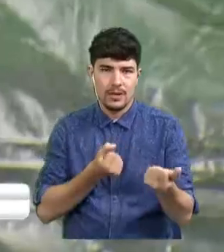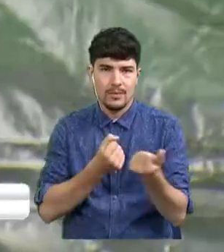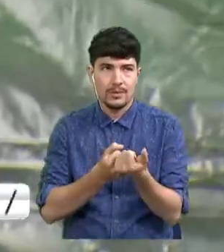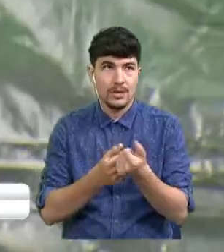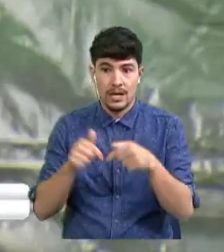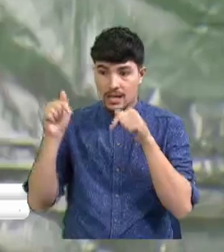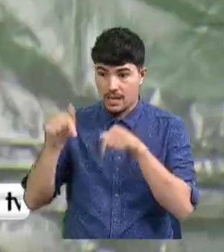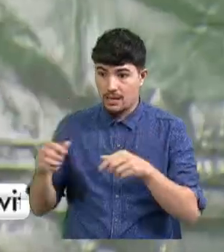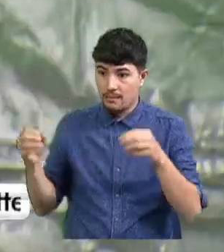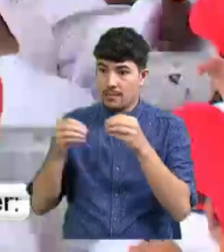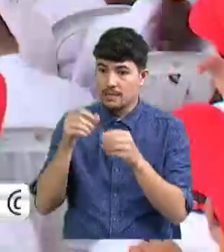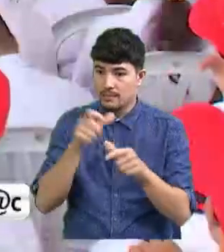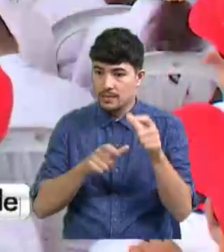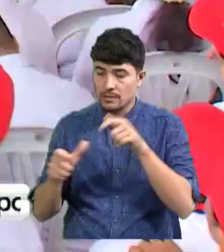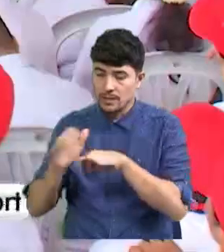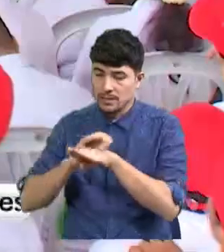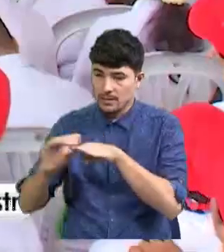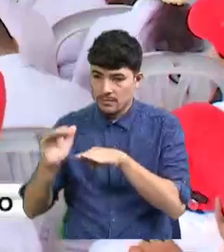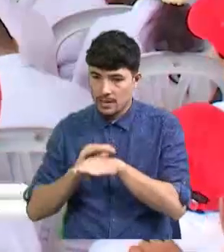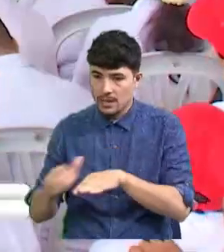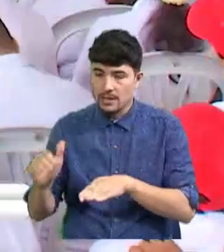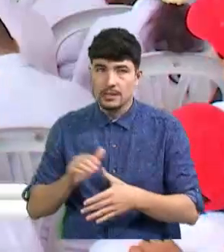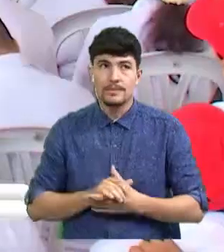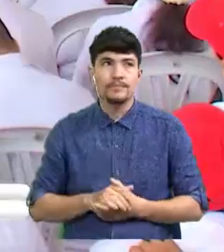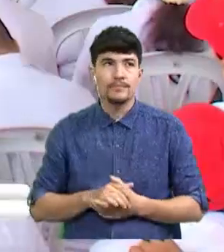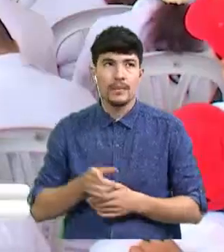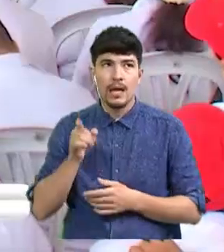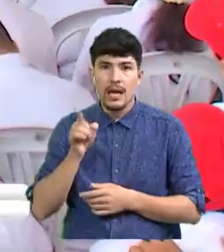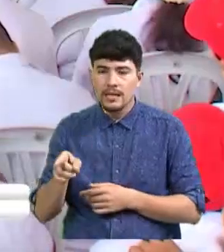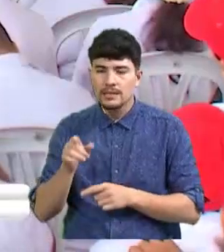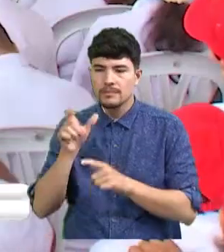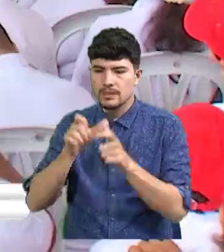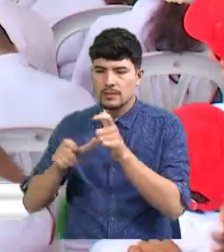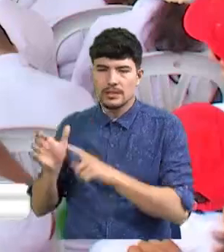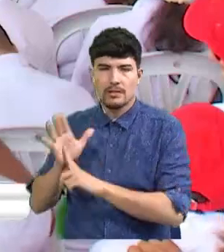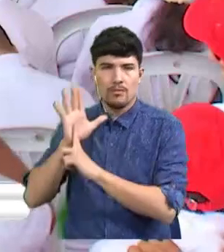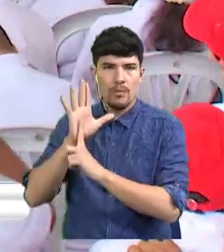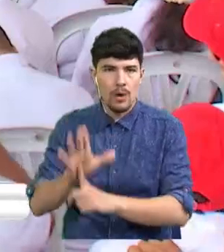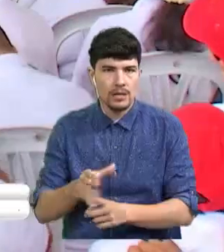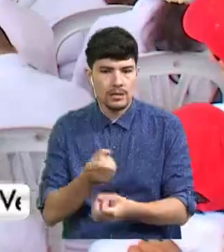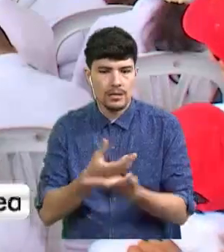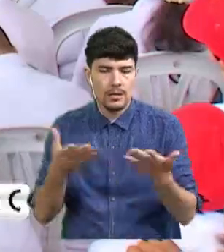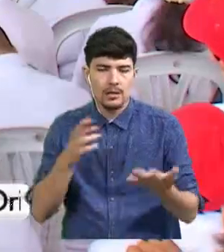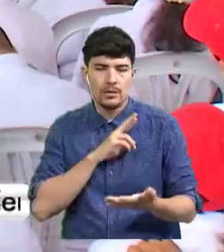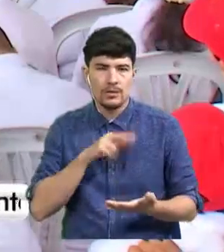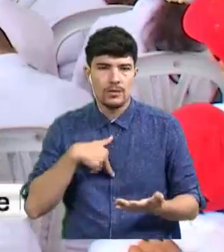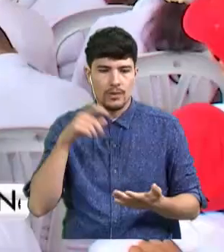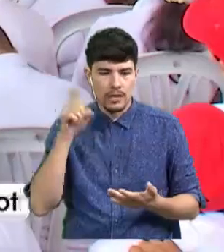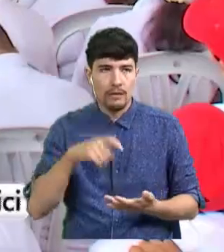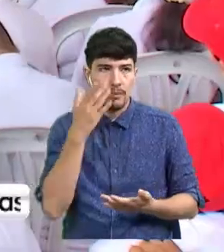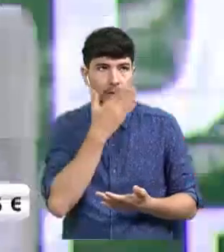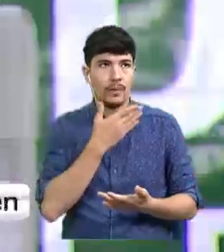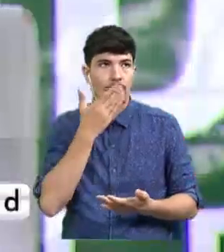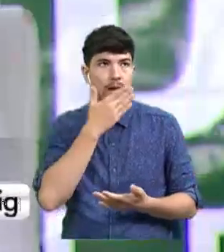también tenemos más invitados, señor gobernador, quienes nos van a mostrar esos productos que sin duda tenemos que probar hoy. Así es, Karen, mira,